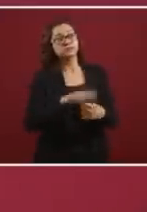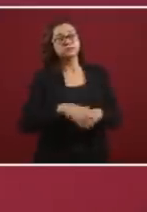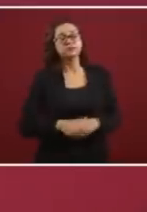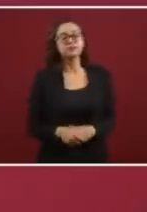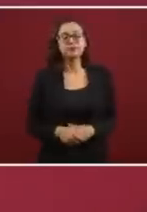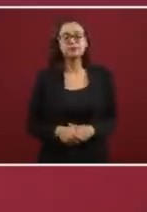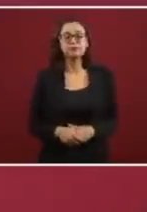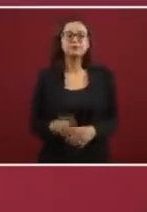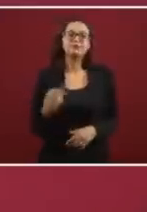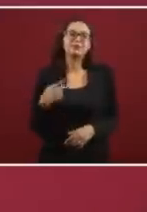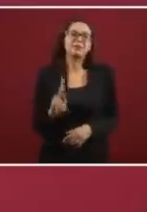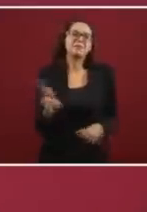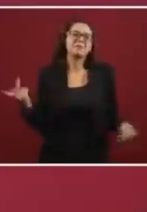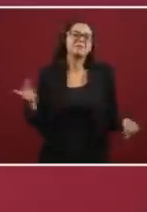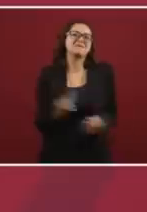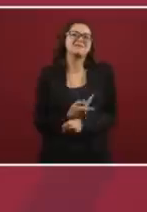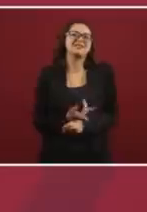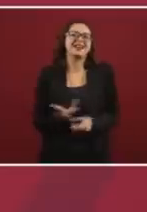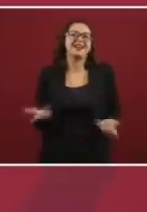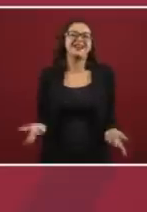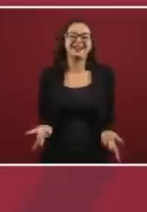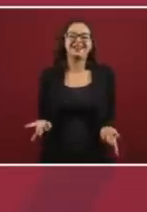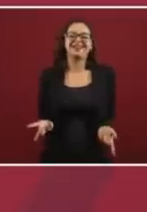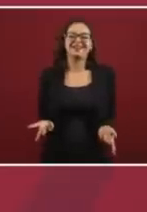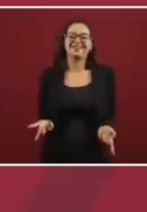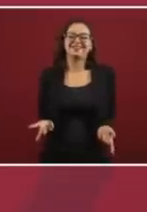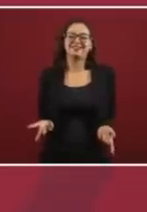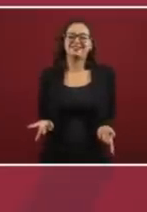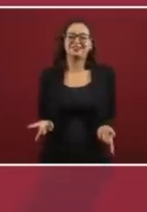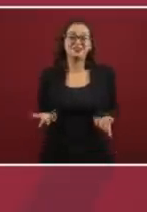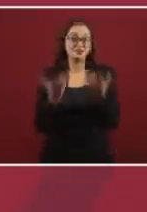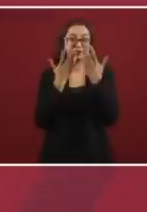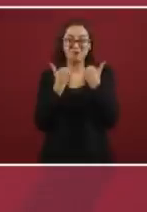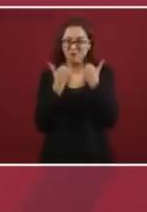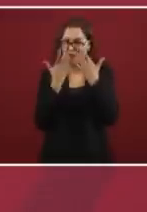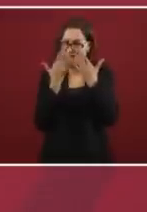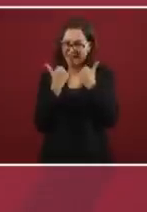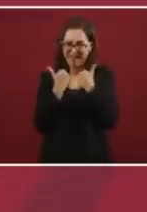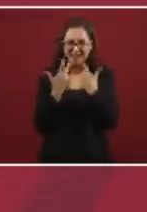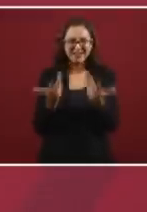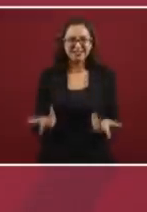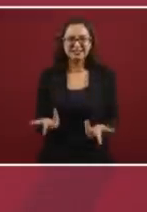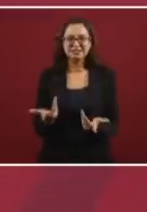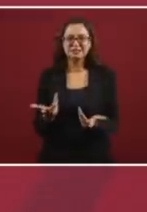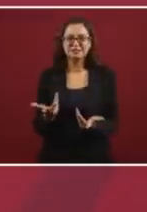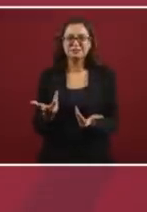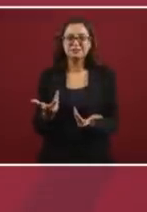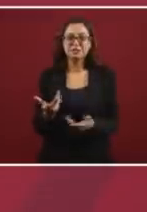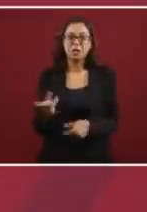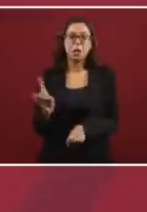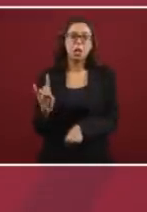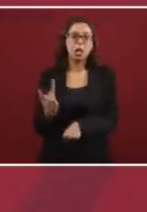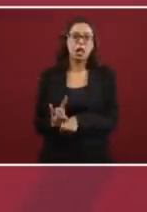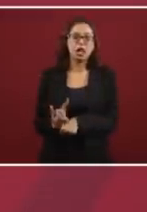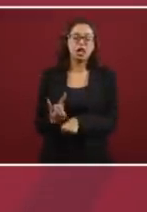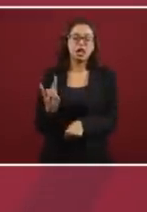pero si resultó de qué fue una compraventa virtual